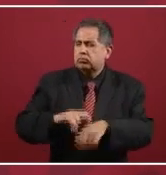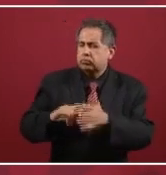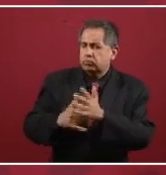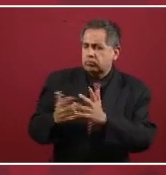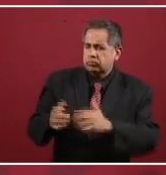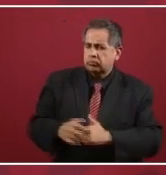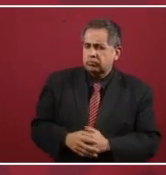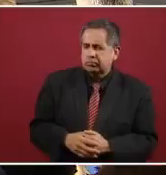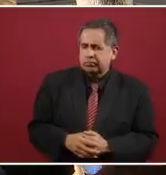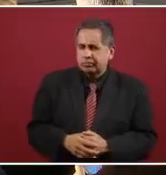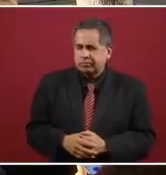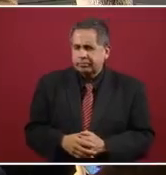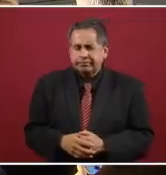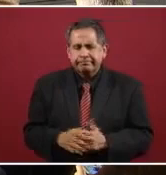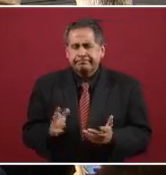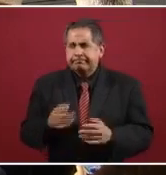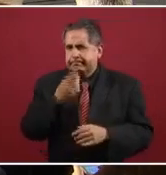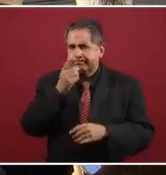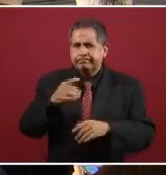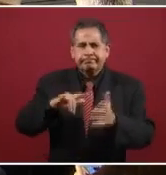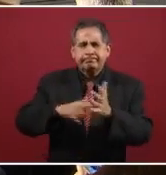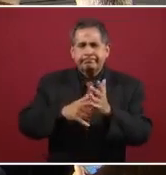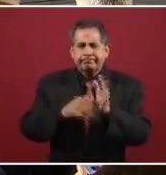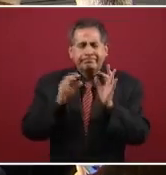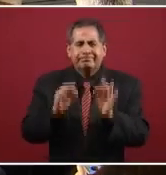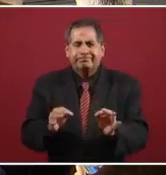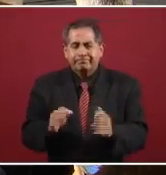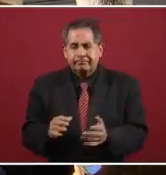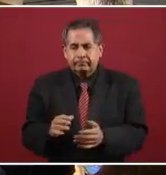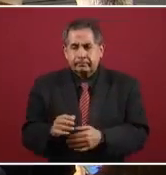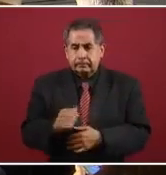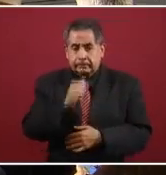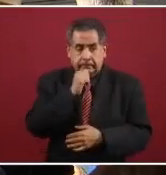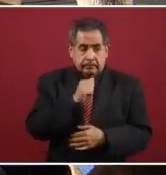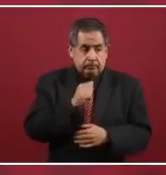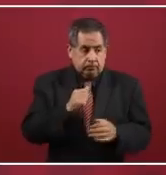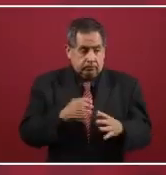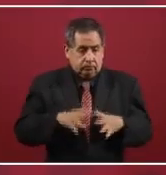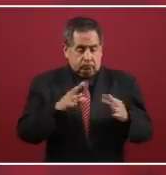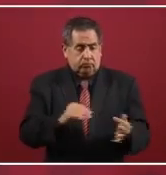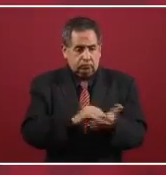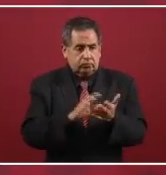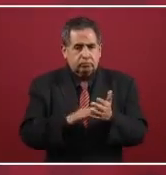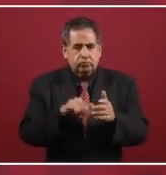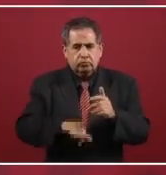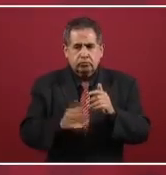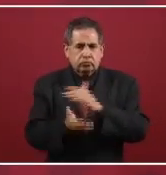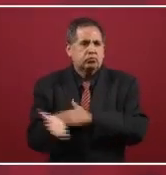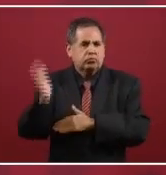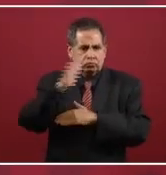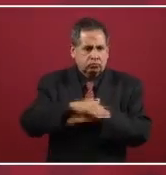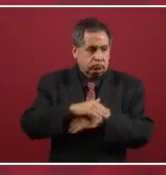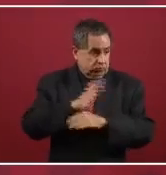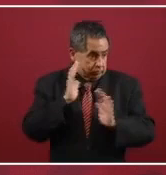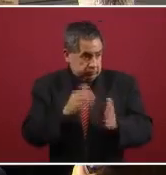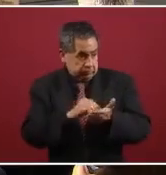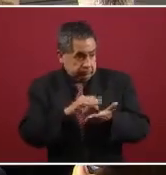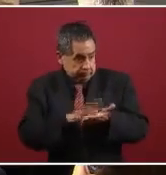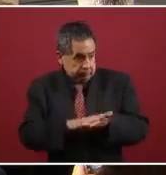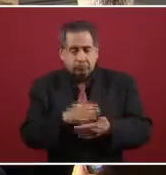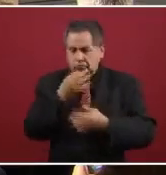Bueno, no voy a dar a conocer en ese momento el horario porque no lo tengo confirmado, pero en el transcurso del día con mucho gusto. Okay. Muchas